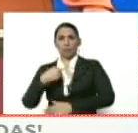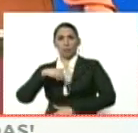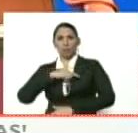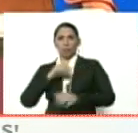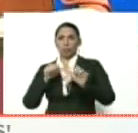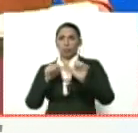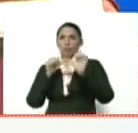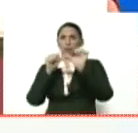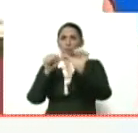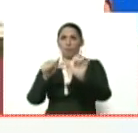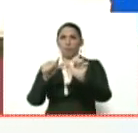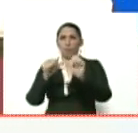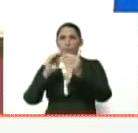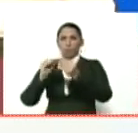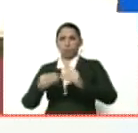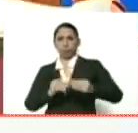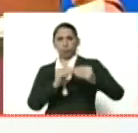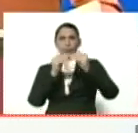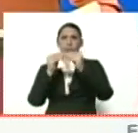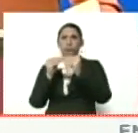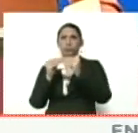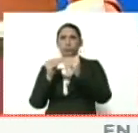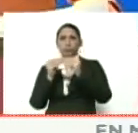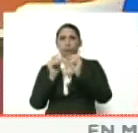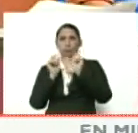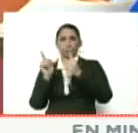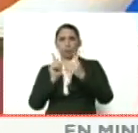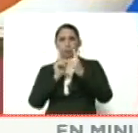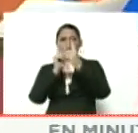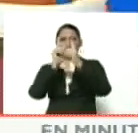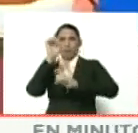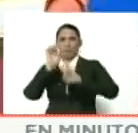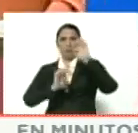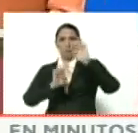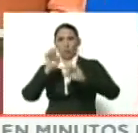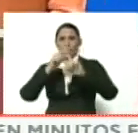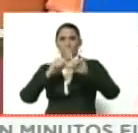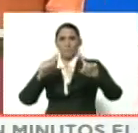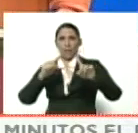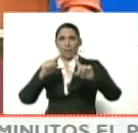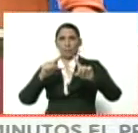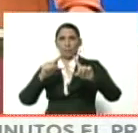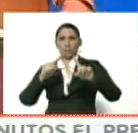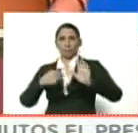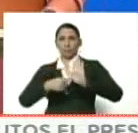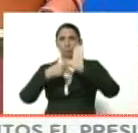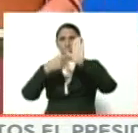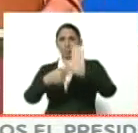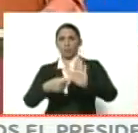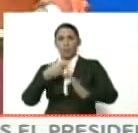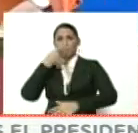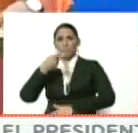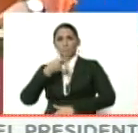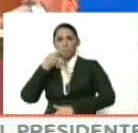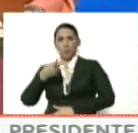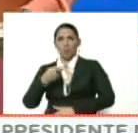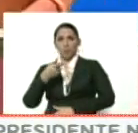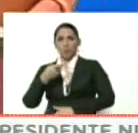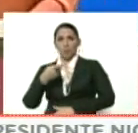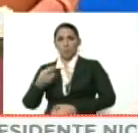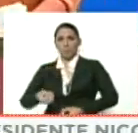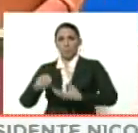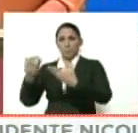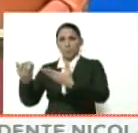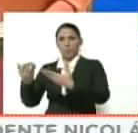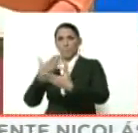seguiremos elaborando el seguimiento y la evaluación para la presentación de las políticas de vida al presidente